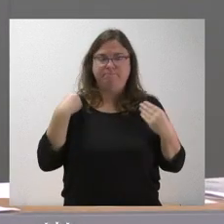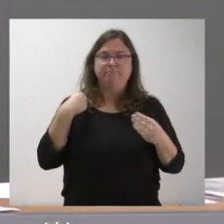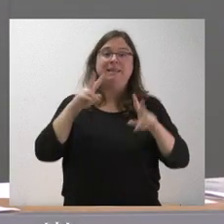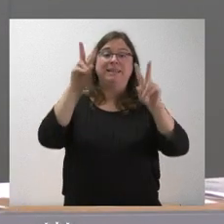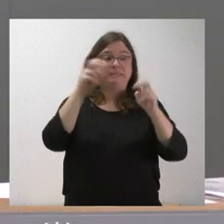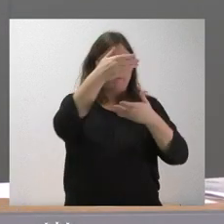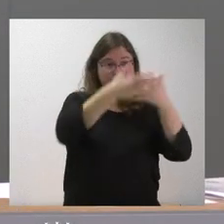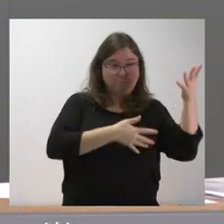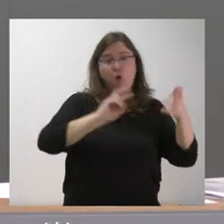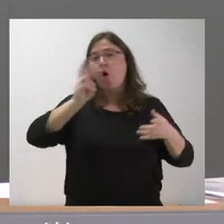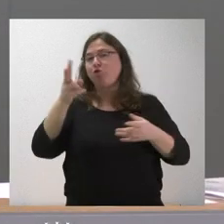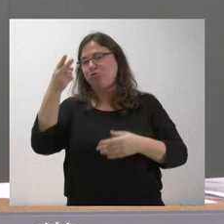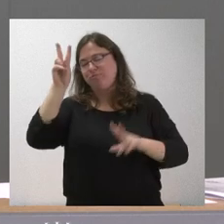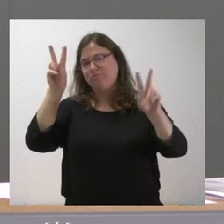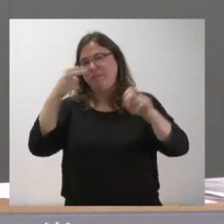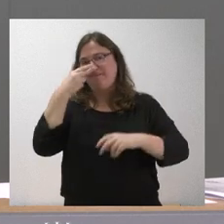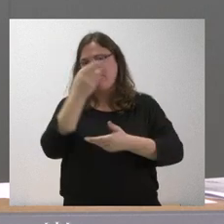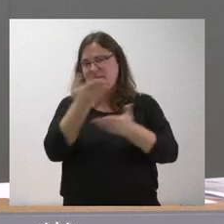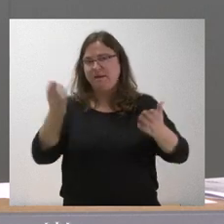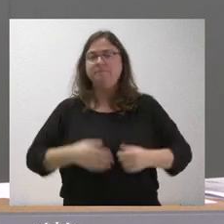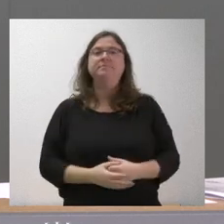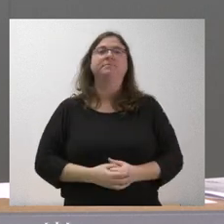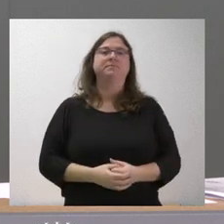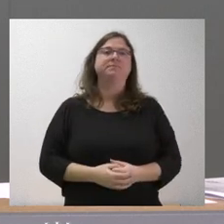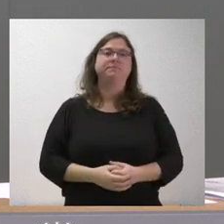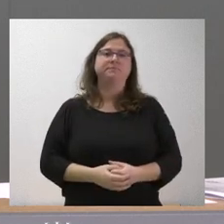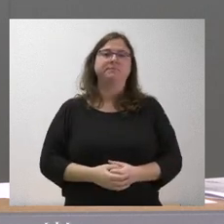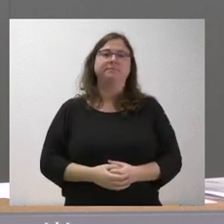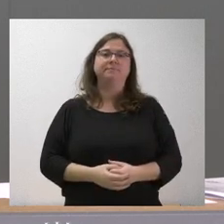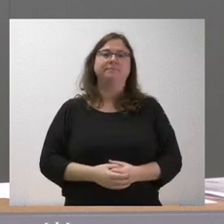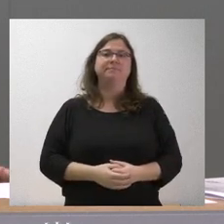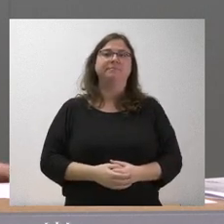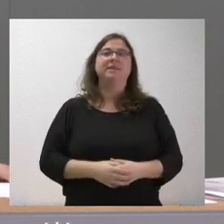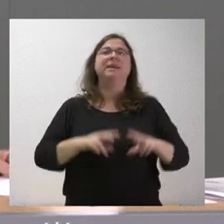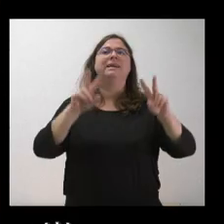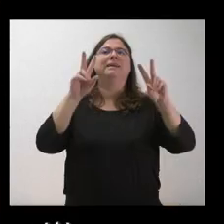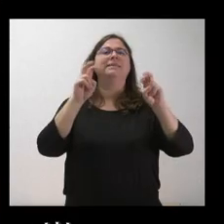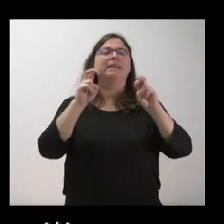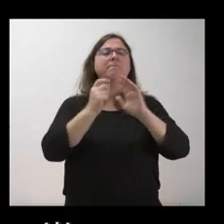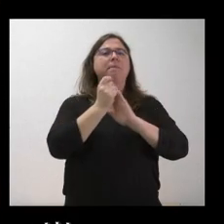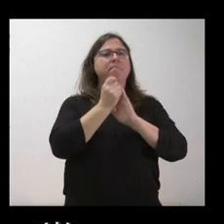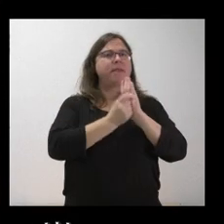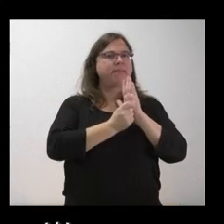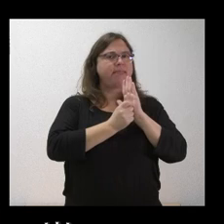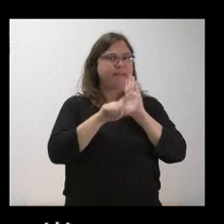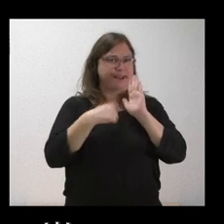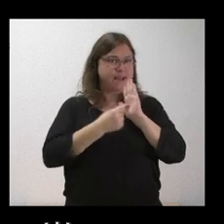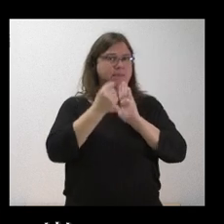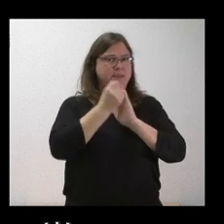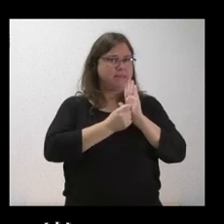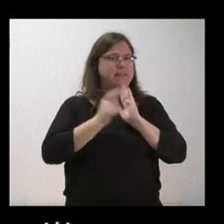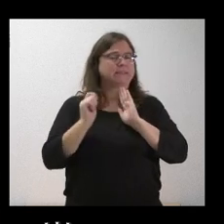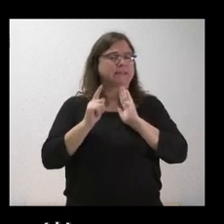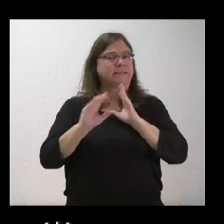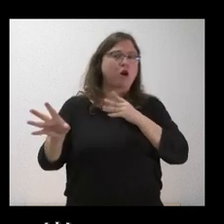tema sobre cualquier otro que resulte de su atención sí Bueno sobre la ley de medidas esta ley suele acompañar al